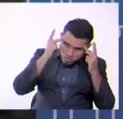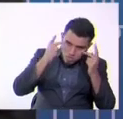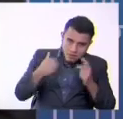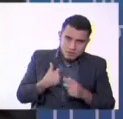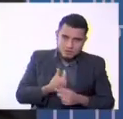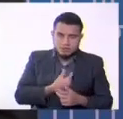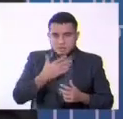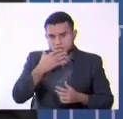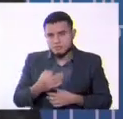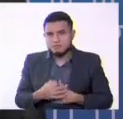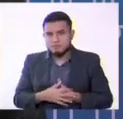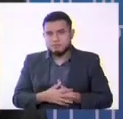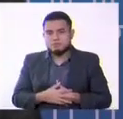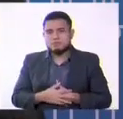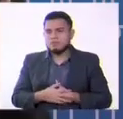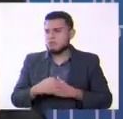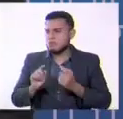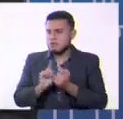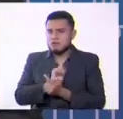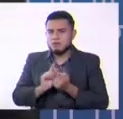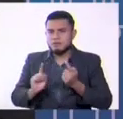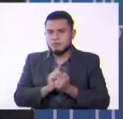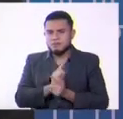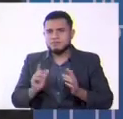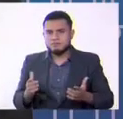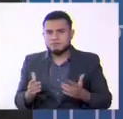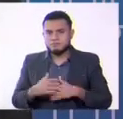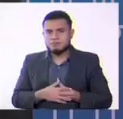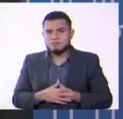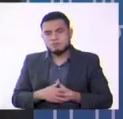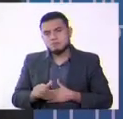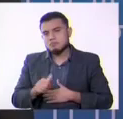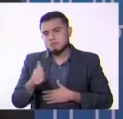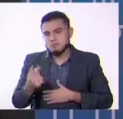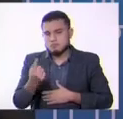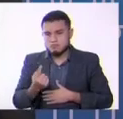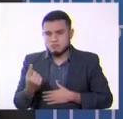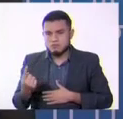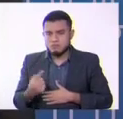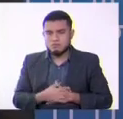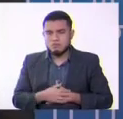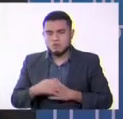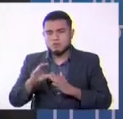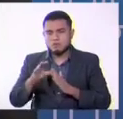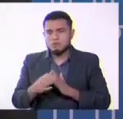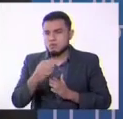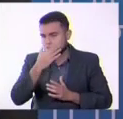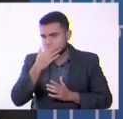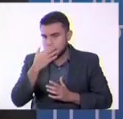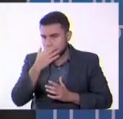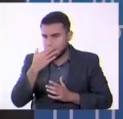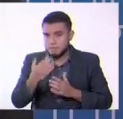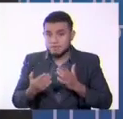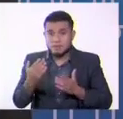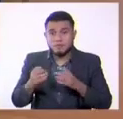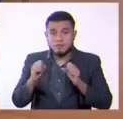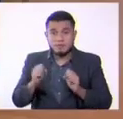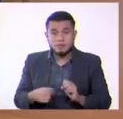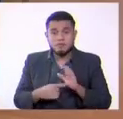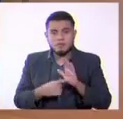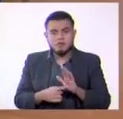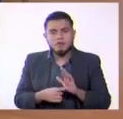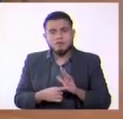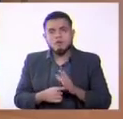quizás en nuestras relaciones con los demás y con las otras culturas? Podríamos quizá ilustrarlo con un